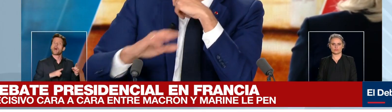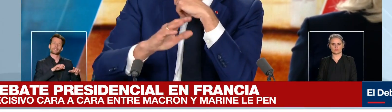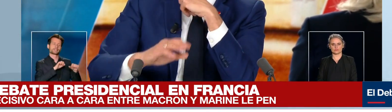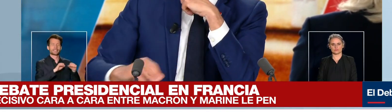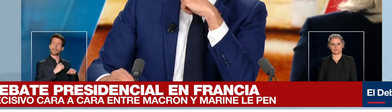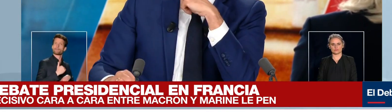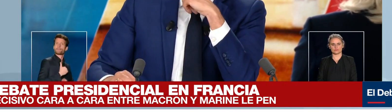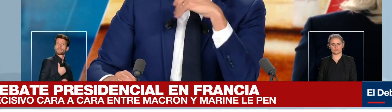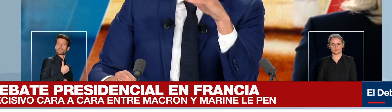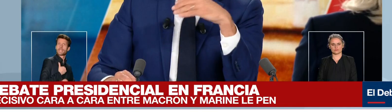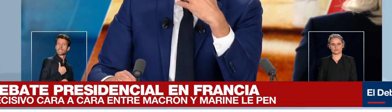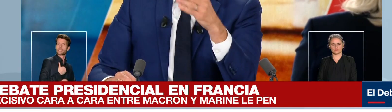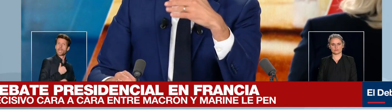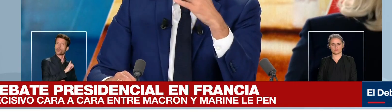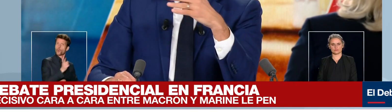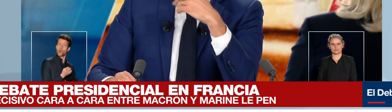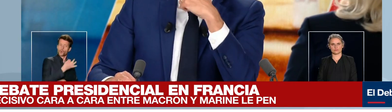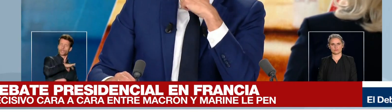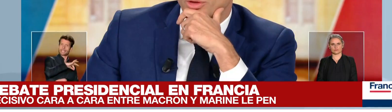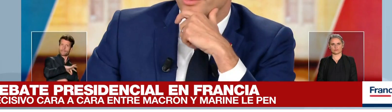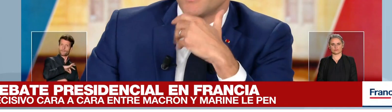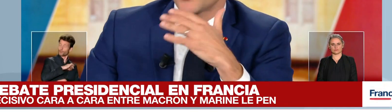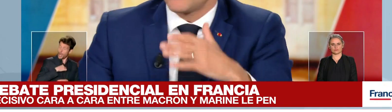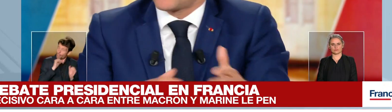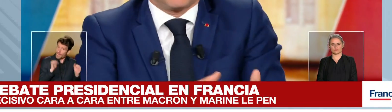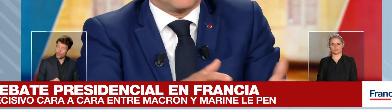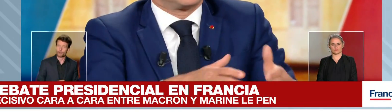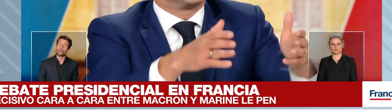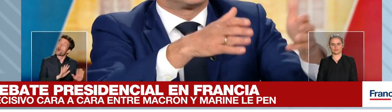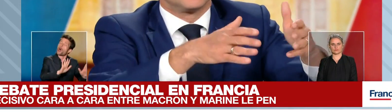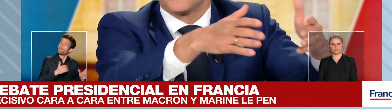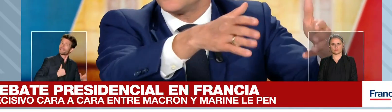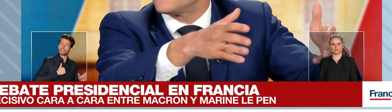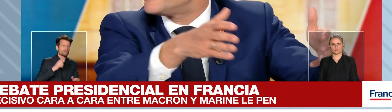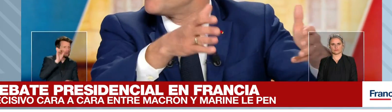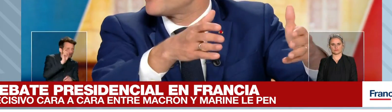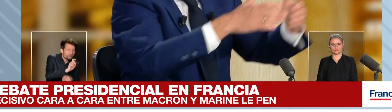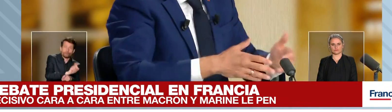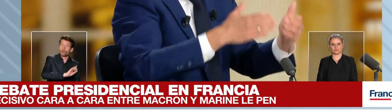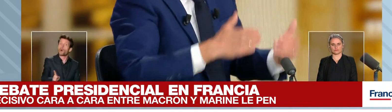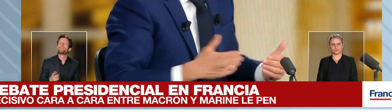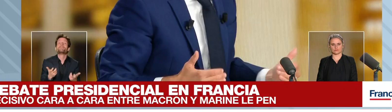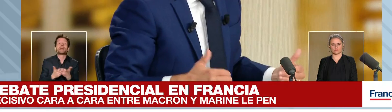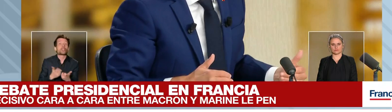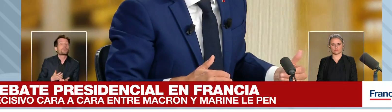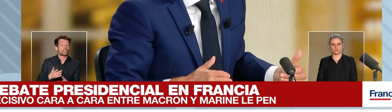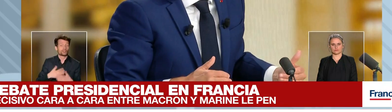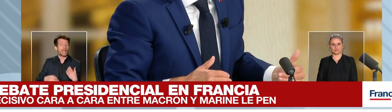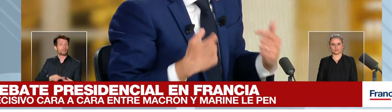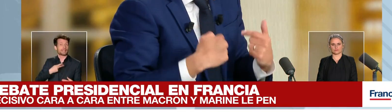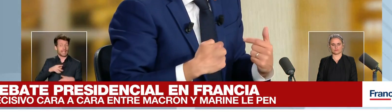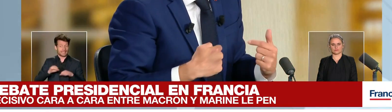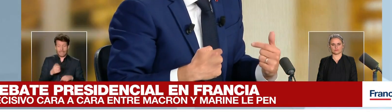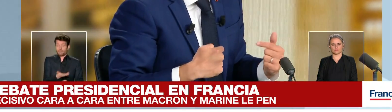que son mutualistas y estoy totalmente a favor. No creo que hay que dejar esto en un sistema privado, porque en la medicina también hay un